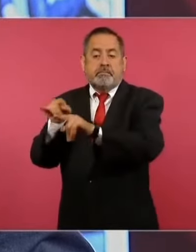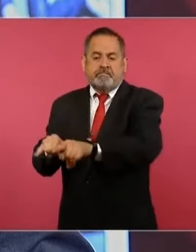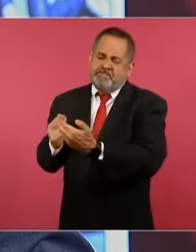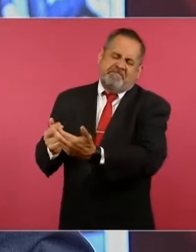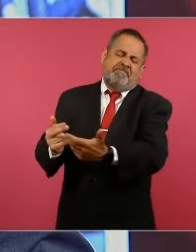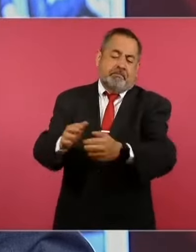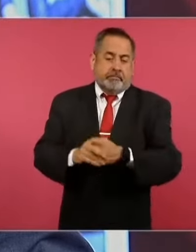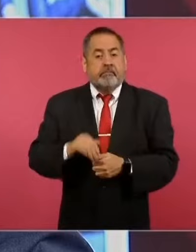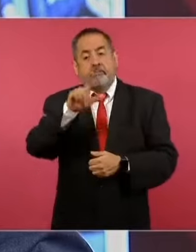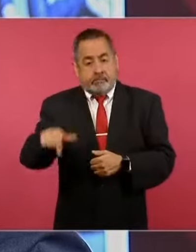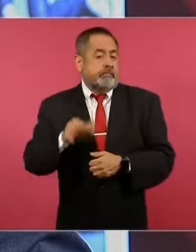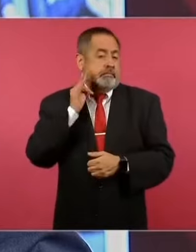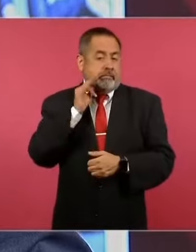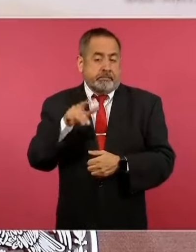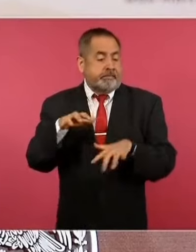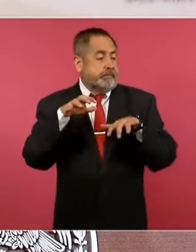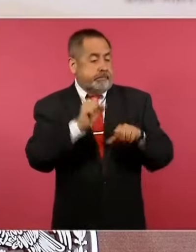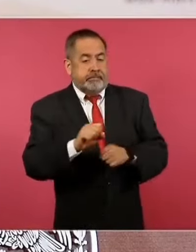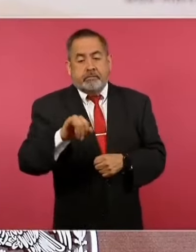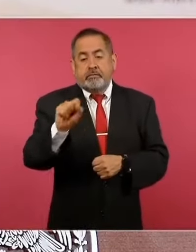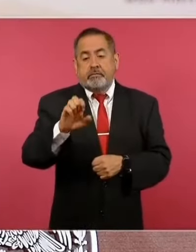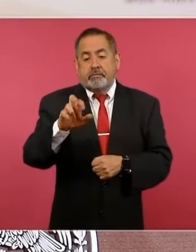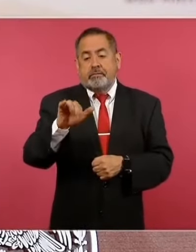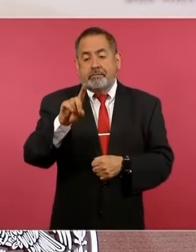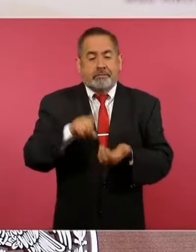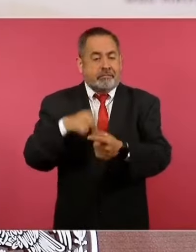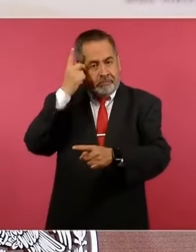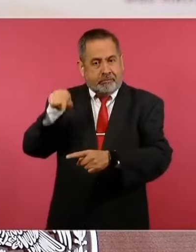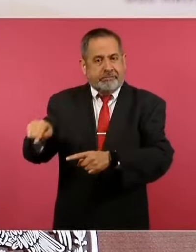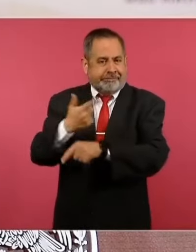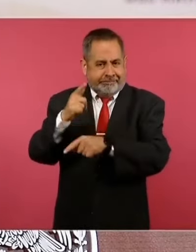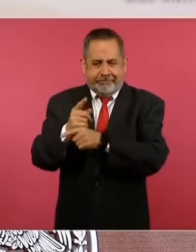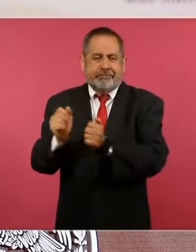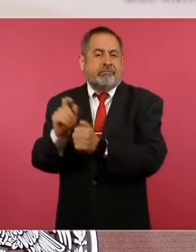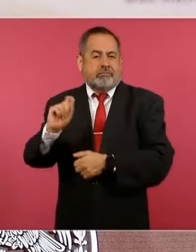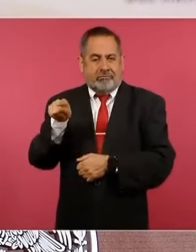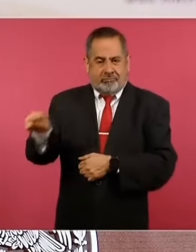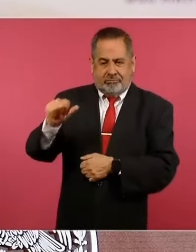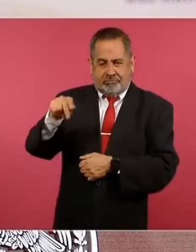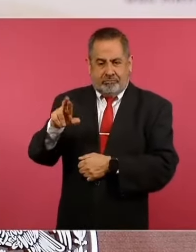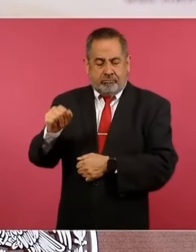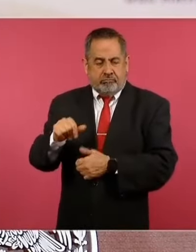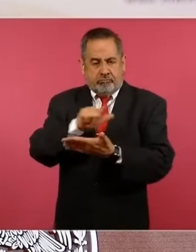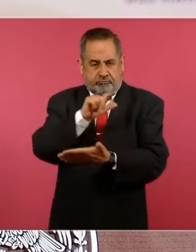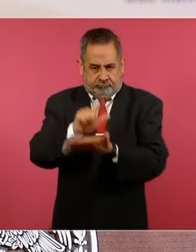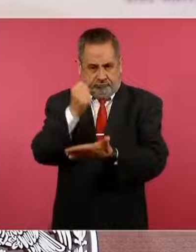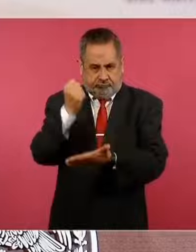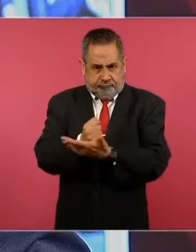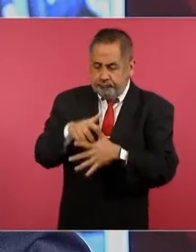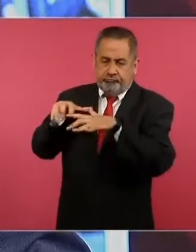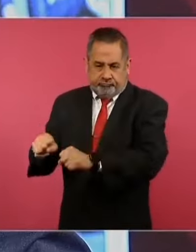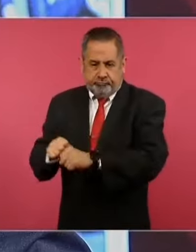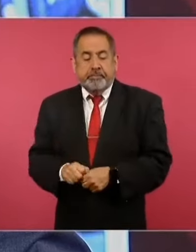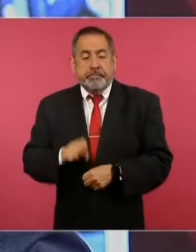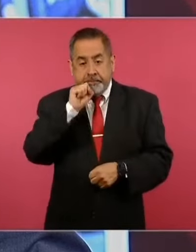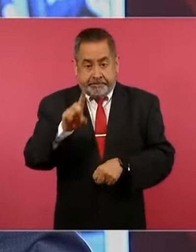Fiscalía de Guerrero obtiene orden de aprehensión contra José Ricardo N., el taxista y pareja de Ana Rosa. Ese mismo día, el CEMEFO